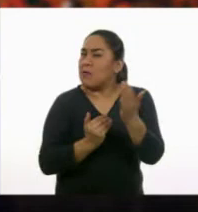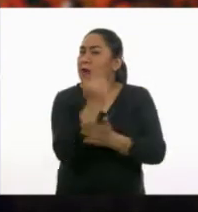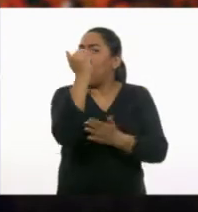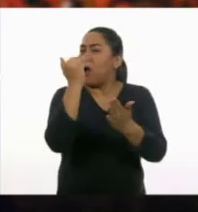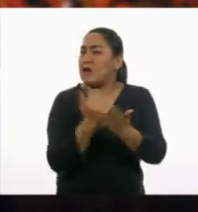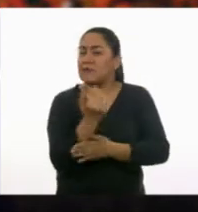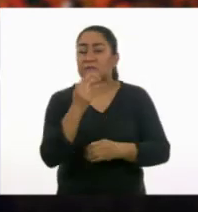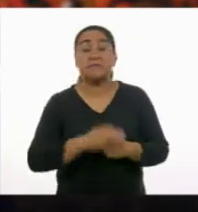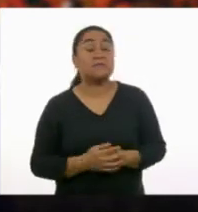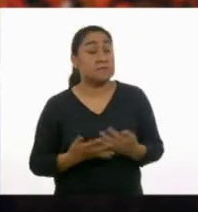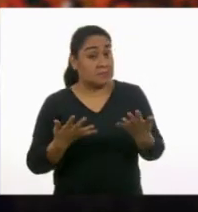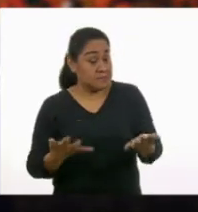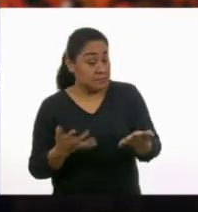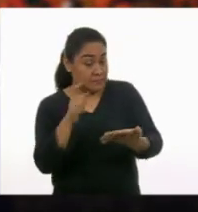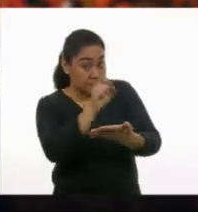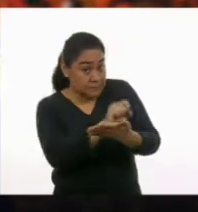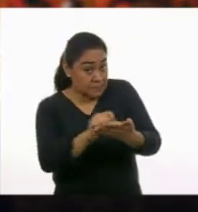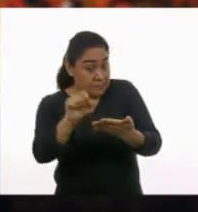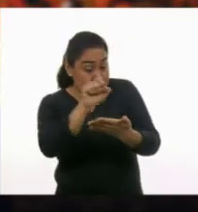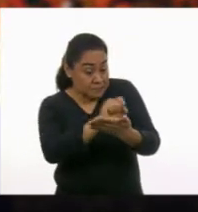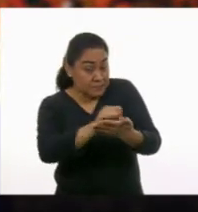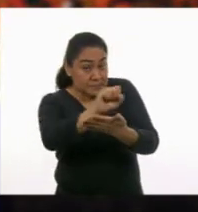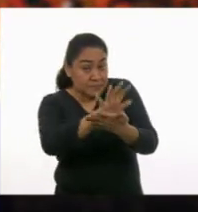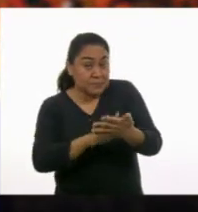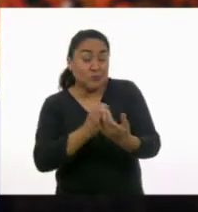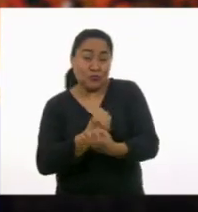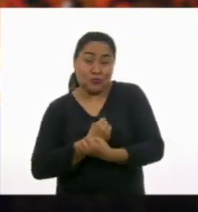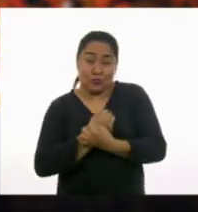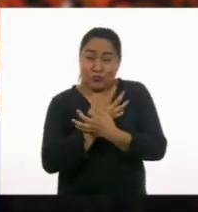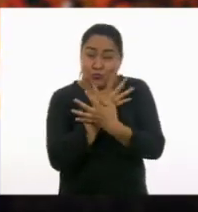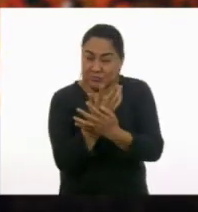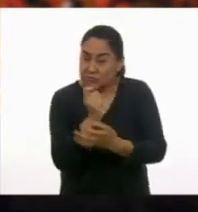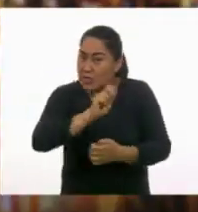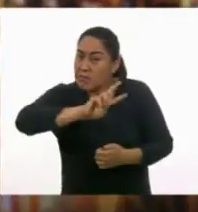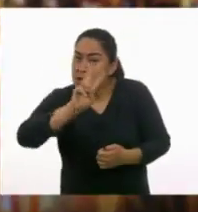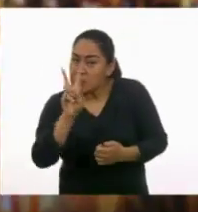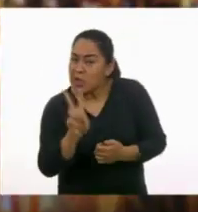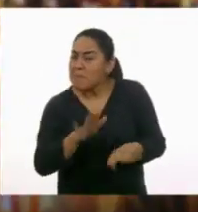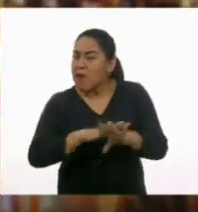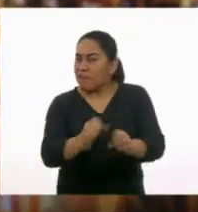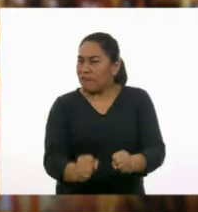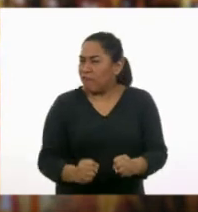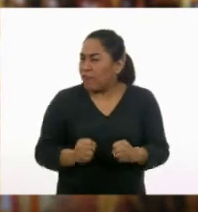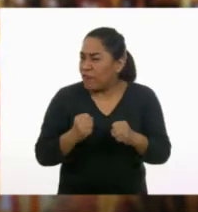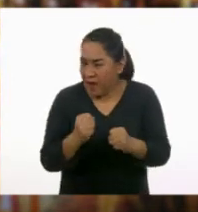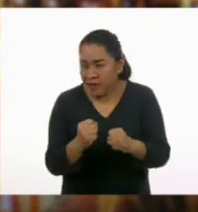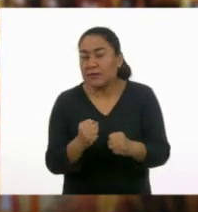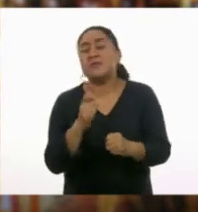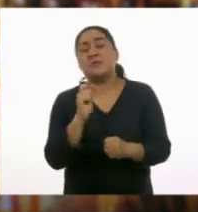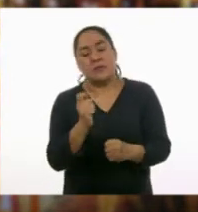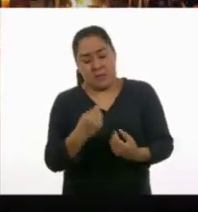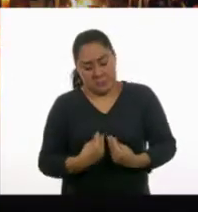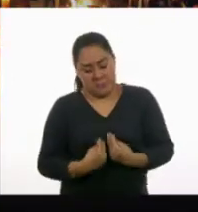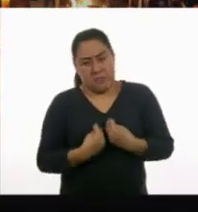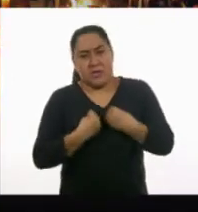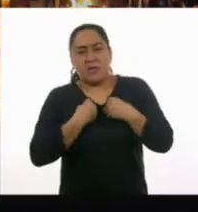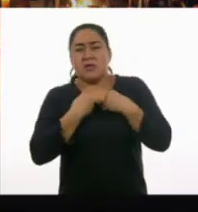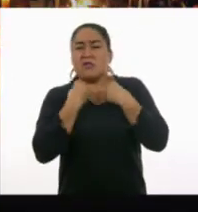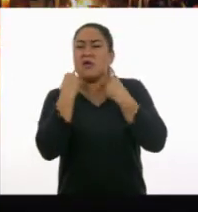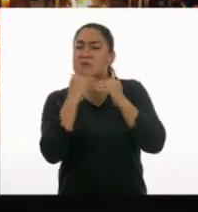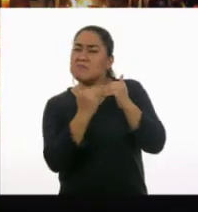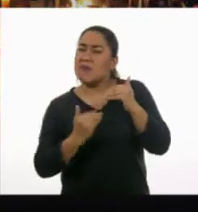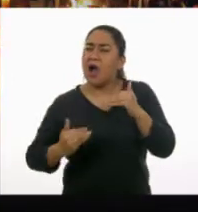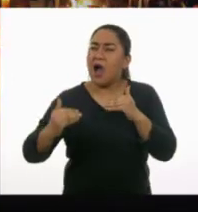la poesía es realidad potenciada, vida en su expresión más alta,